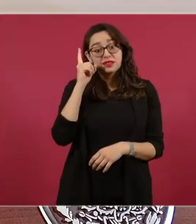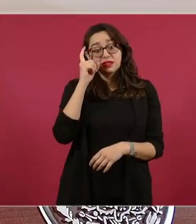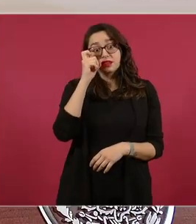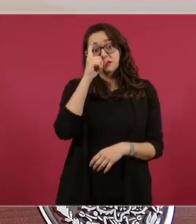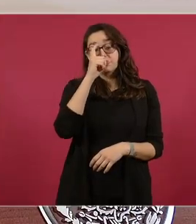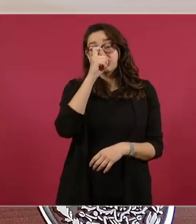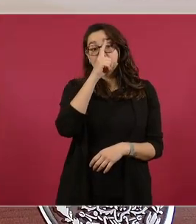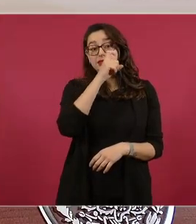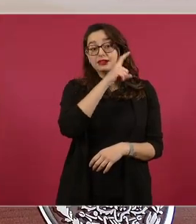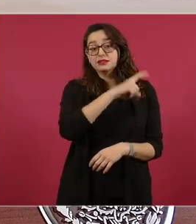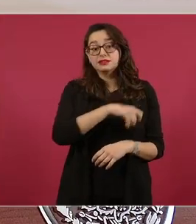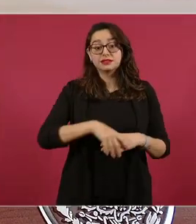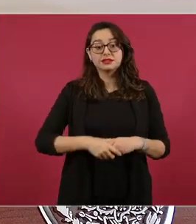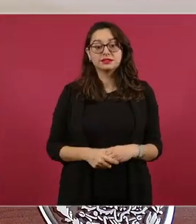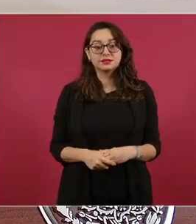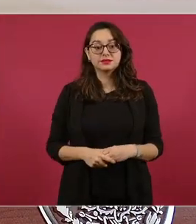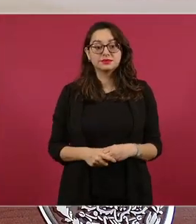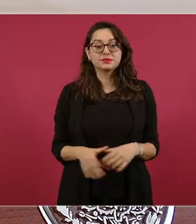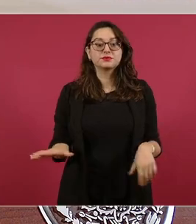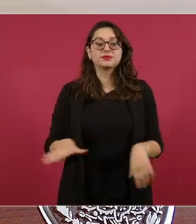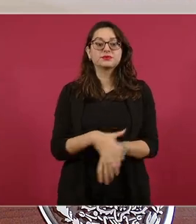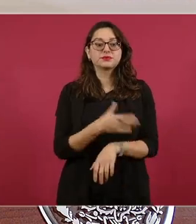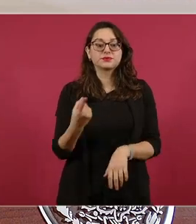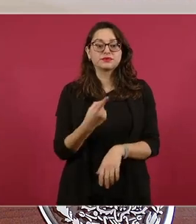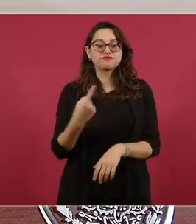porque yo estoy